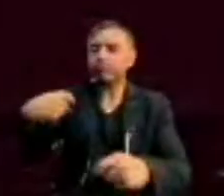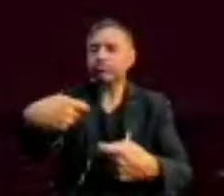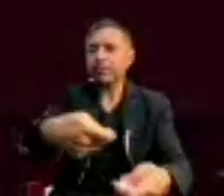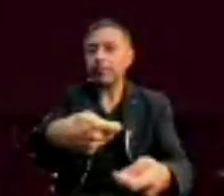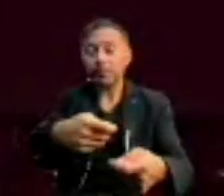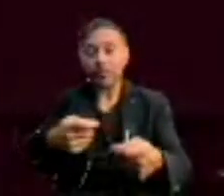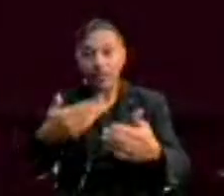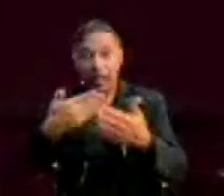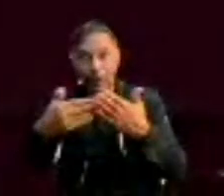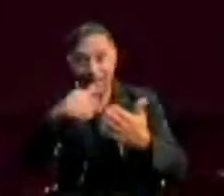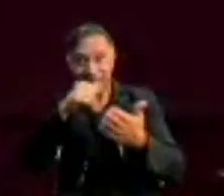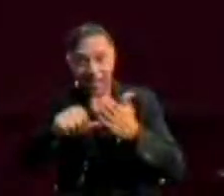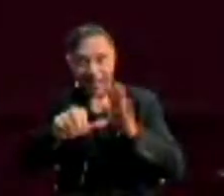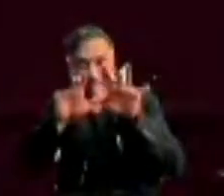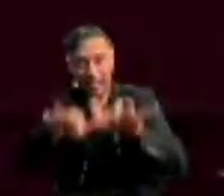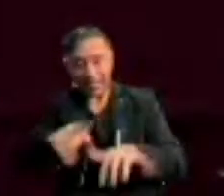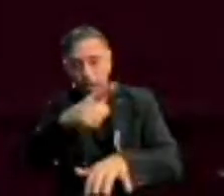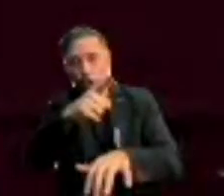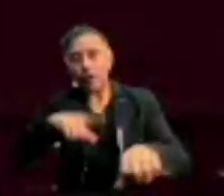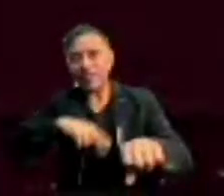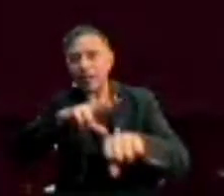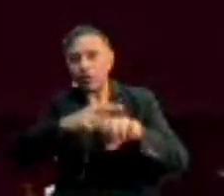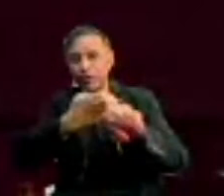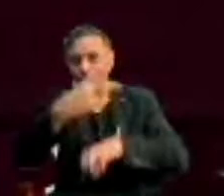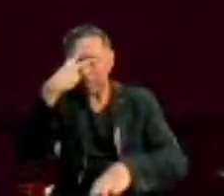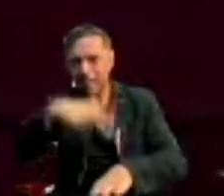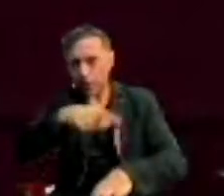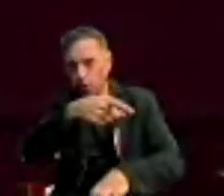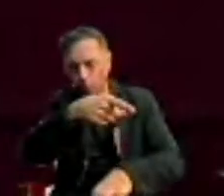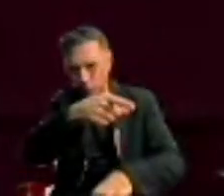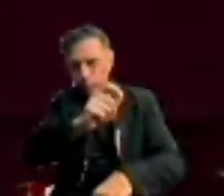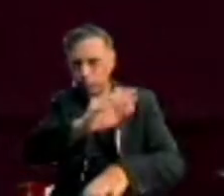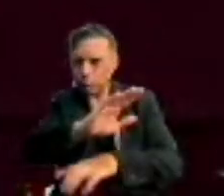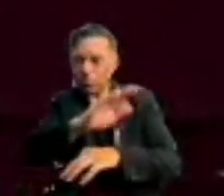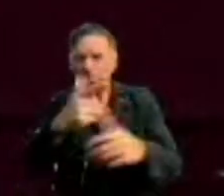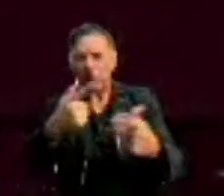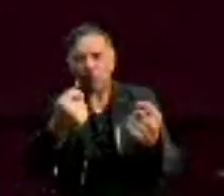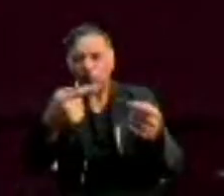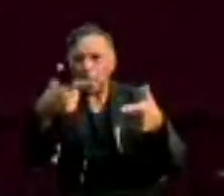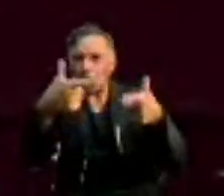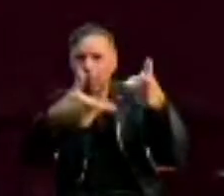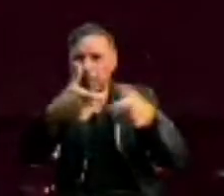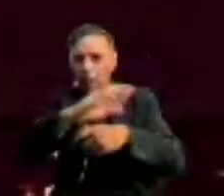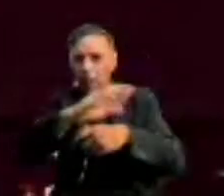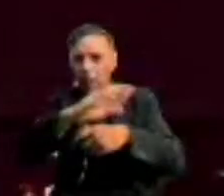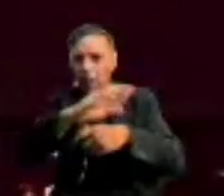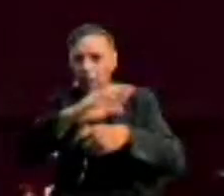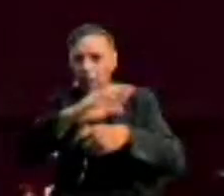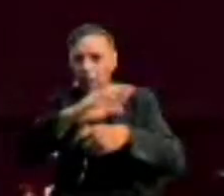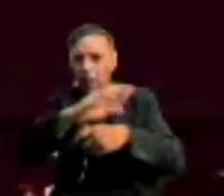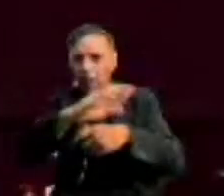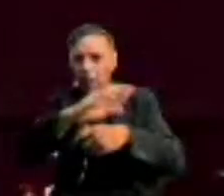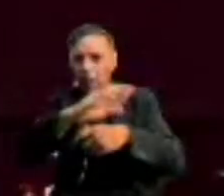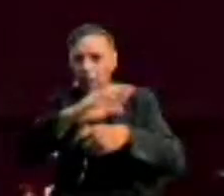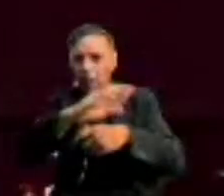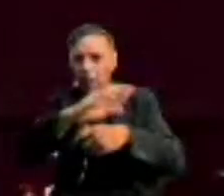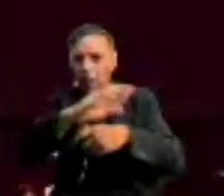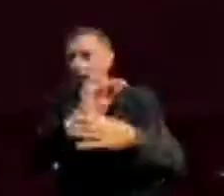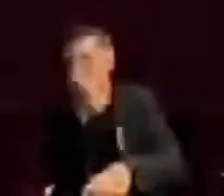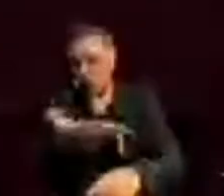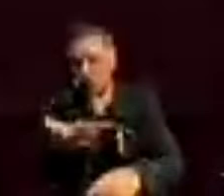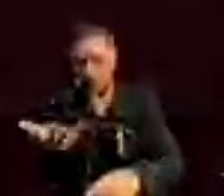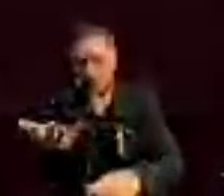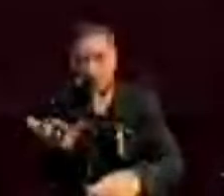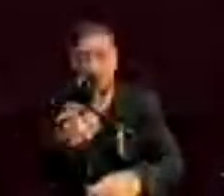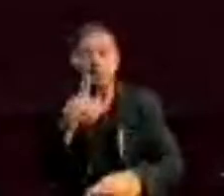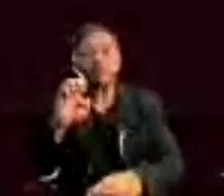gobernador mexiquense brutalmente asesinado y olvidado. Dar crédito y honor al